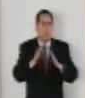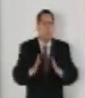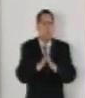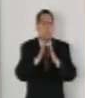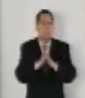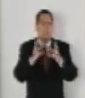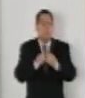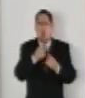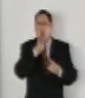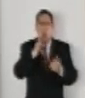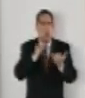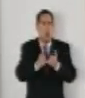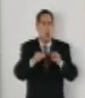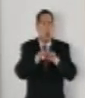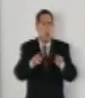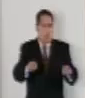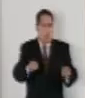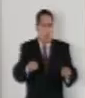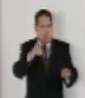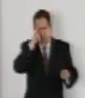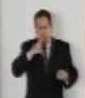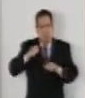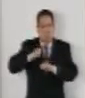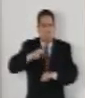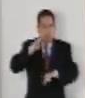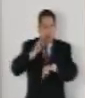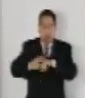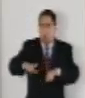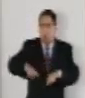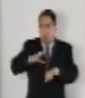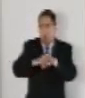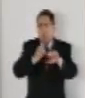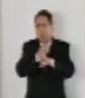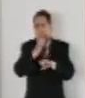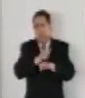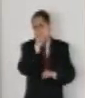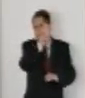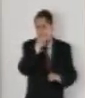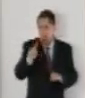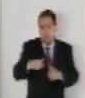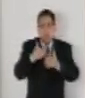participación igualitaria en los gabinetes de los gobiernos estatales